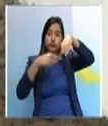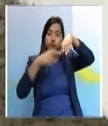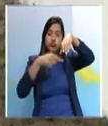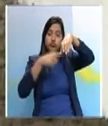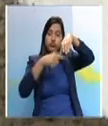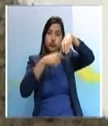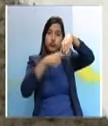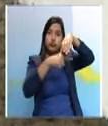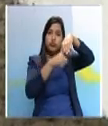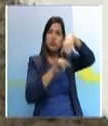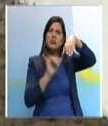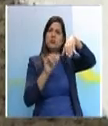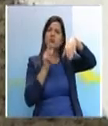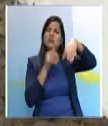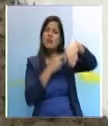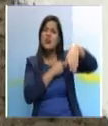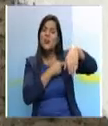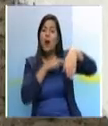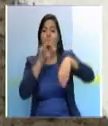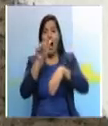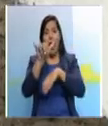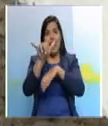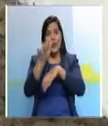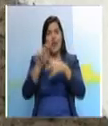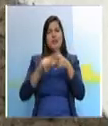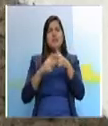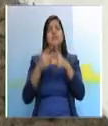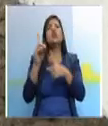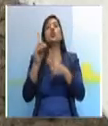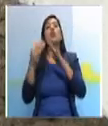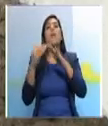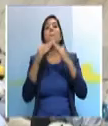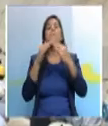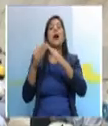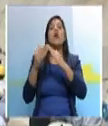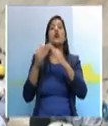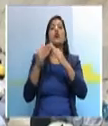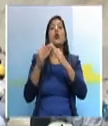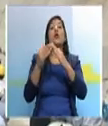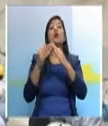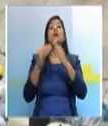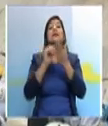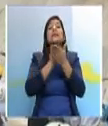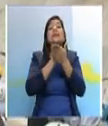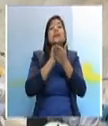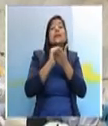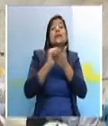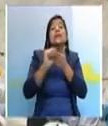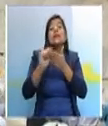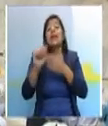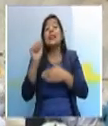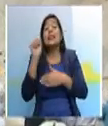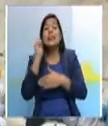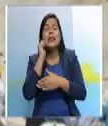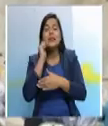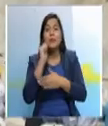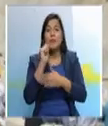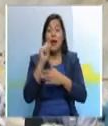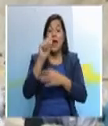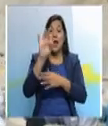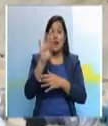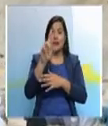y alcantarillados que inicia en el barrio La Santísima Trinidad, conocido como el Bajo Los Ledesma en La Uruca, y